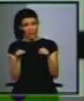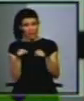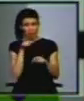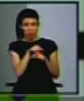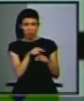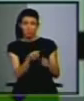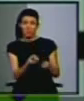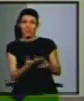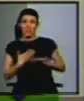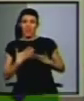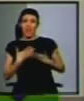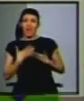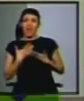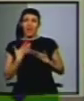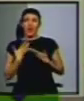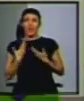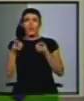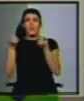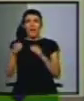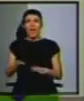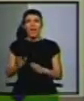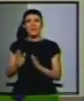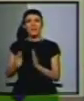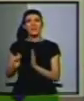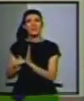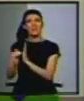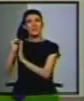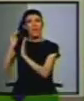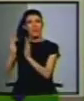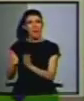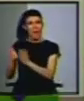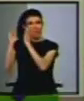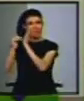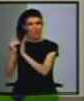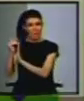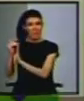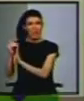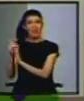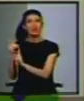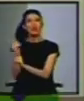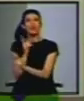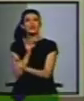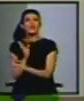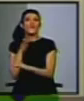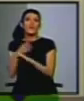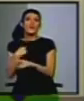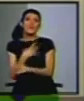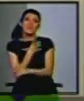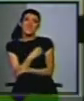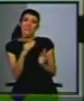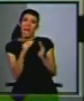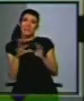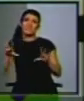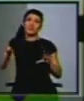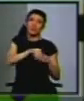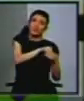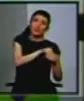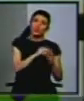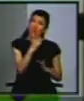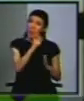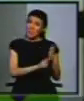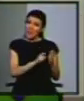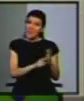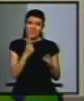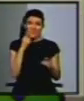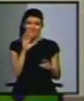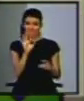gatilló la pérdida del departamento, el tener que ir a vivir como ha llegado a la casa de mi hija durante 2 meses, un departamento de